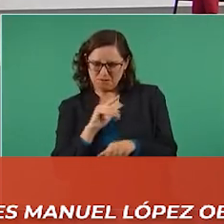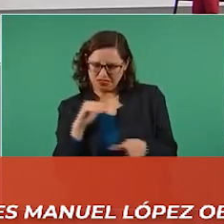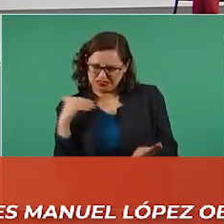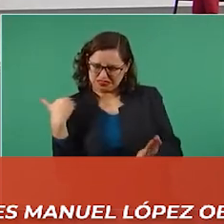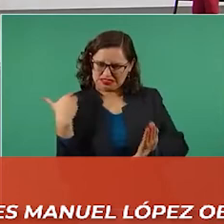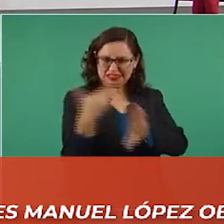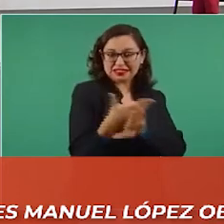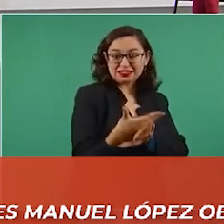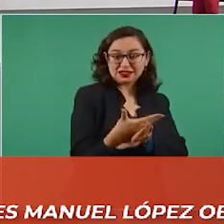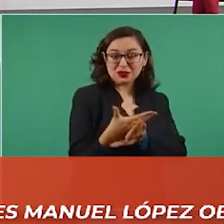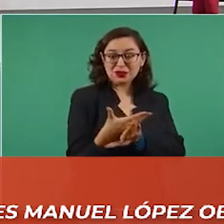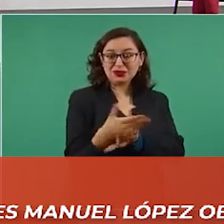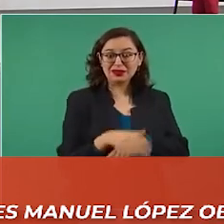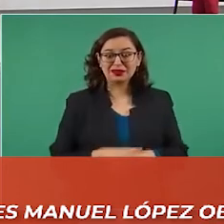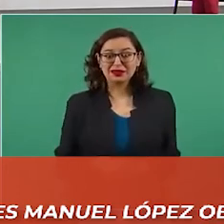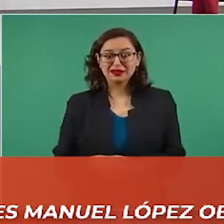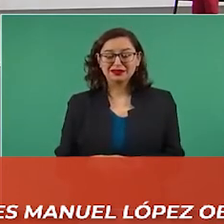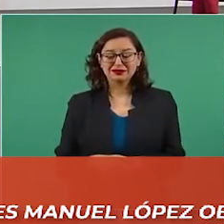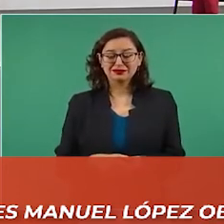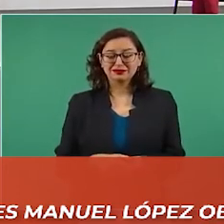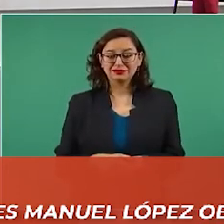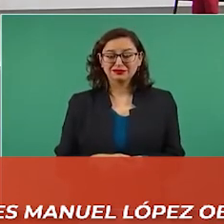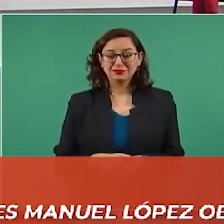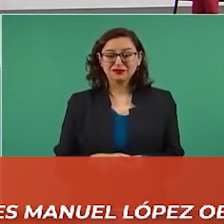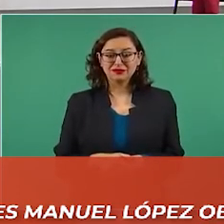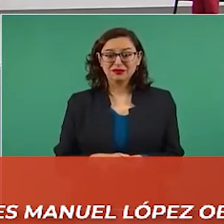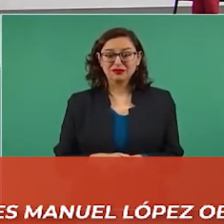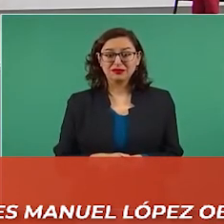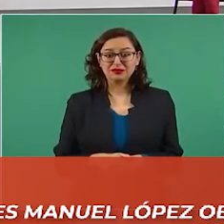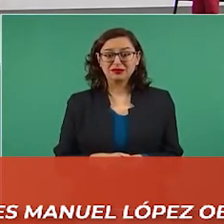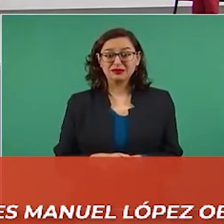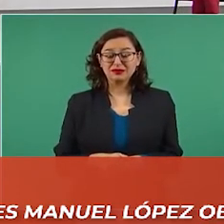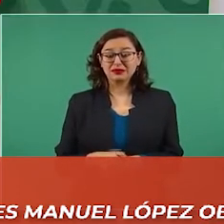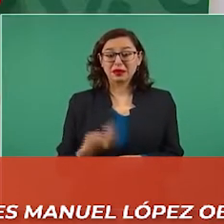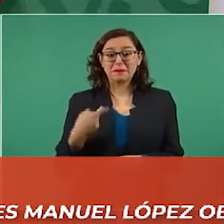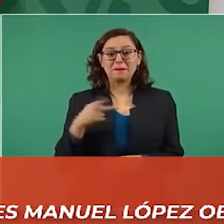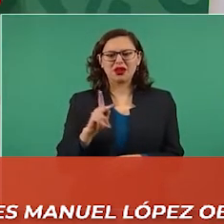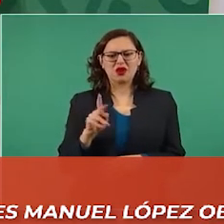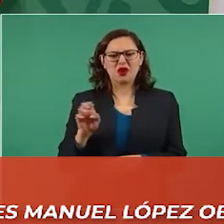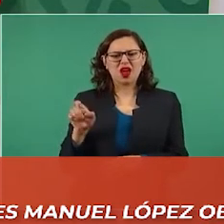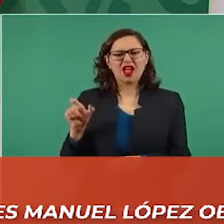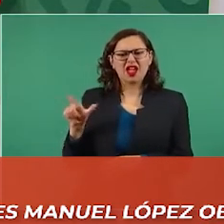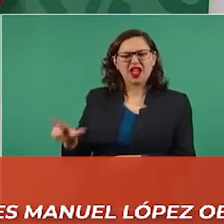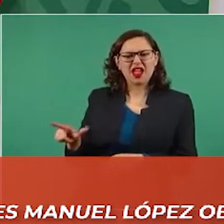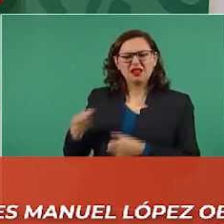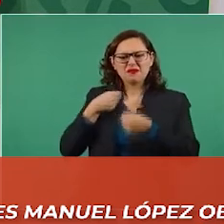Pero este es el reportero o columnista estrella